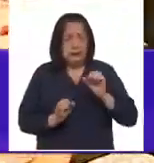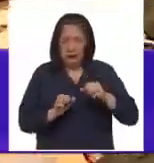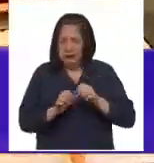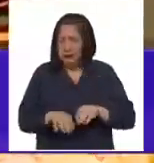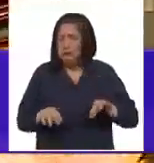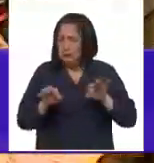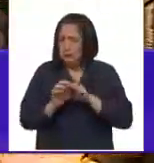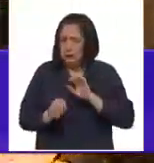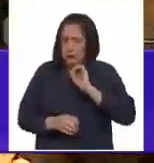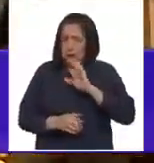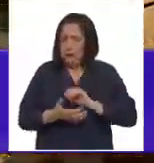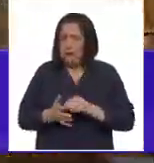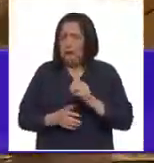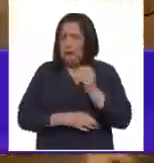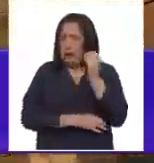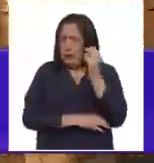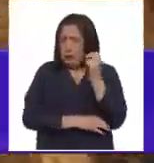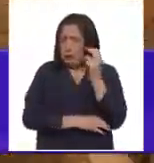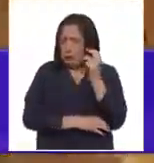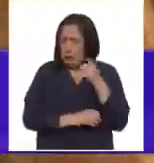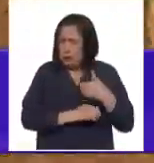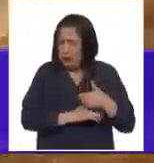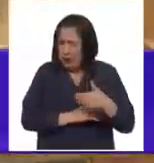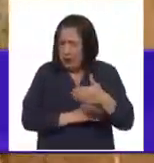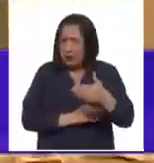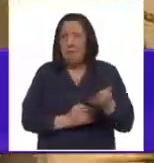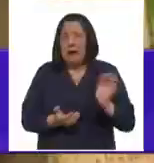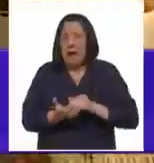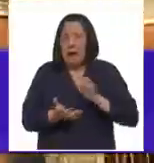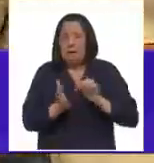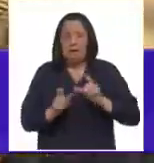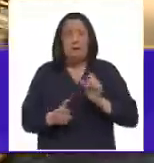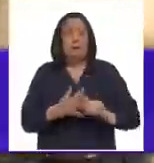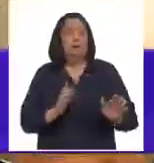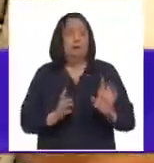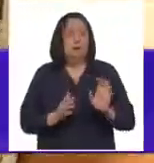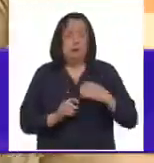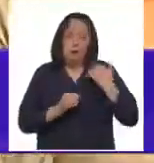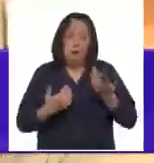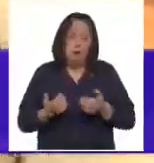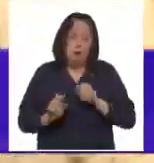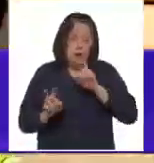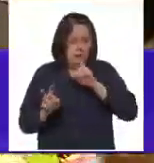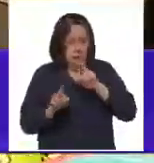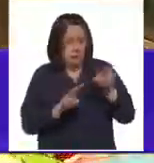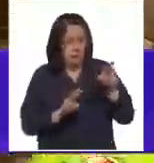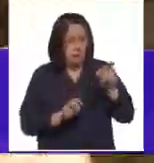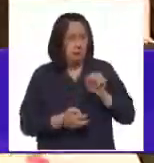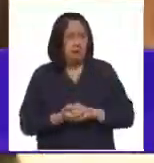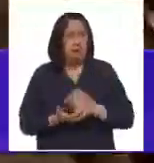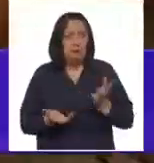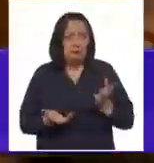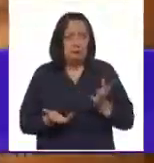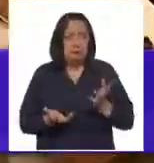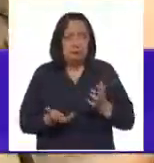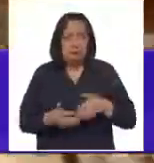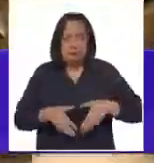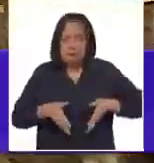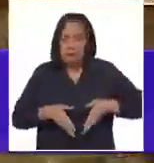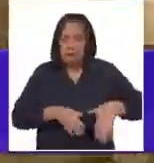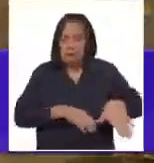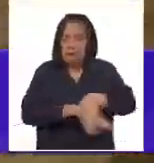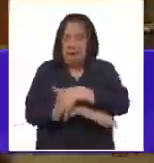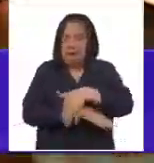importante anotar que a partir del mediodía comienza a llegar más gente. Lo otro que se puede visualizar con claridad es que las